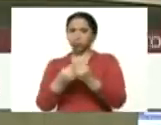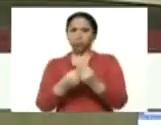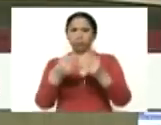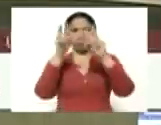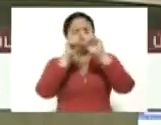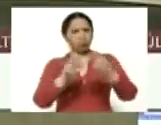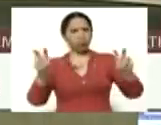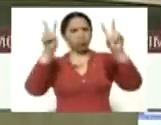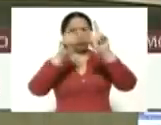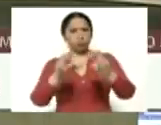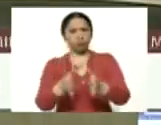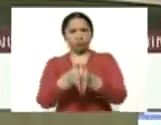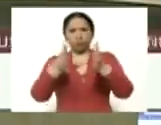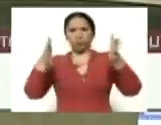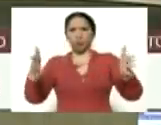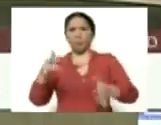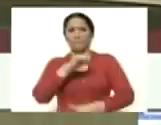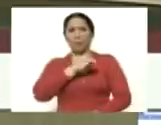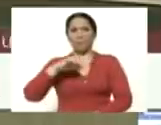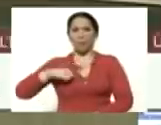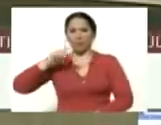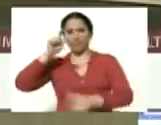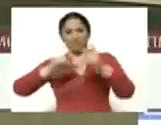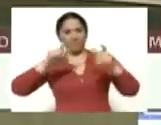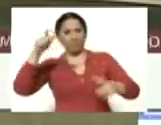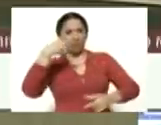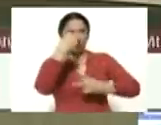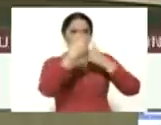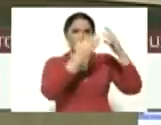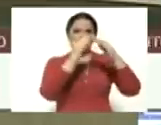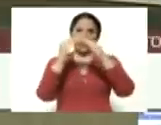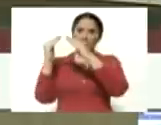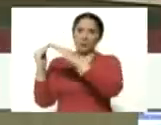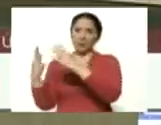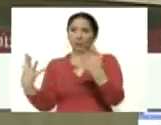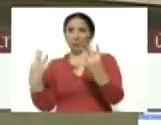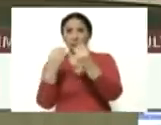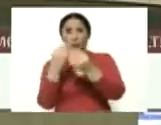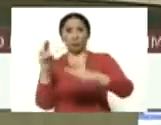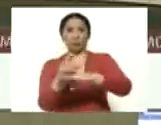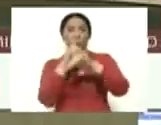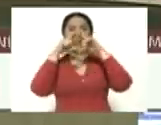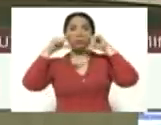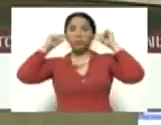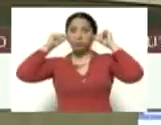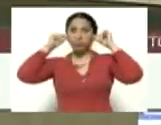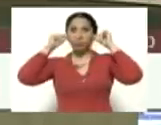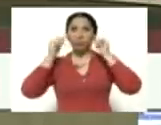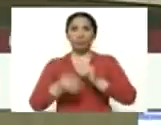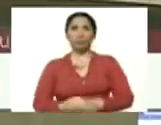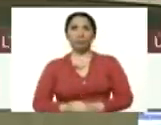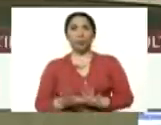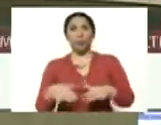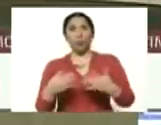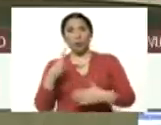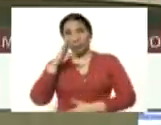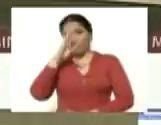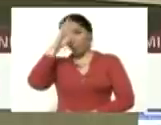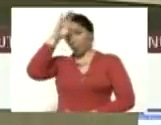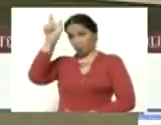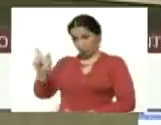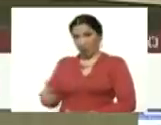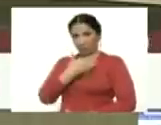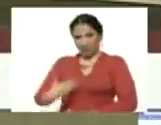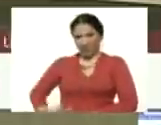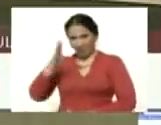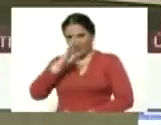despistaje amplio y personalizado, la visita casa por casa, junto con el uso del tapaboca. Cuando Bolsonaro estaba diciendo